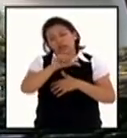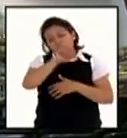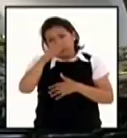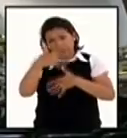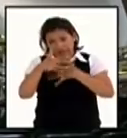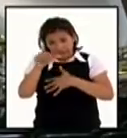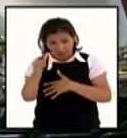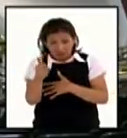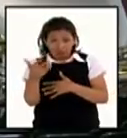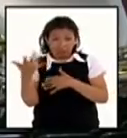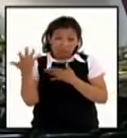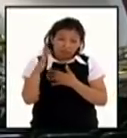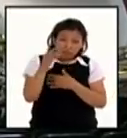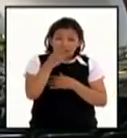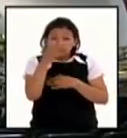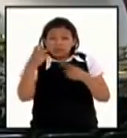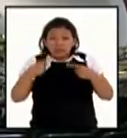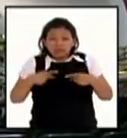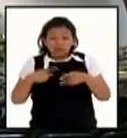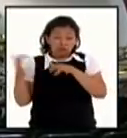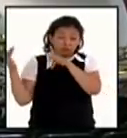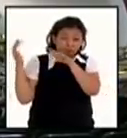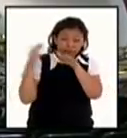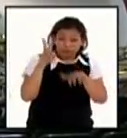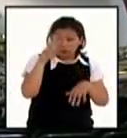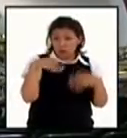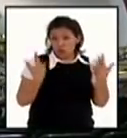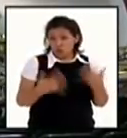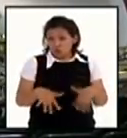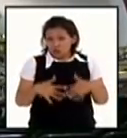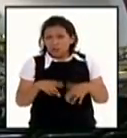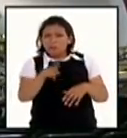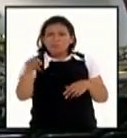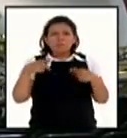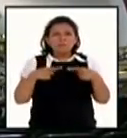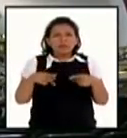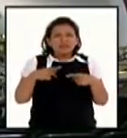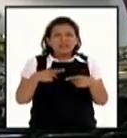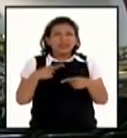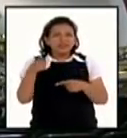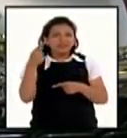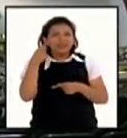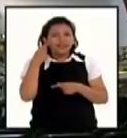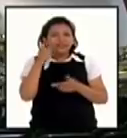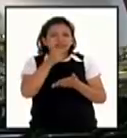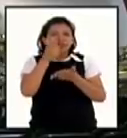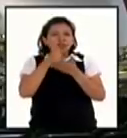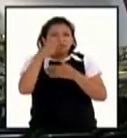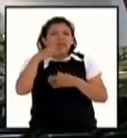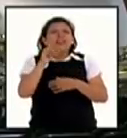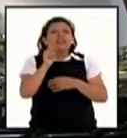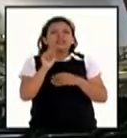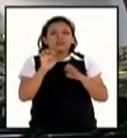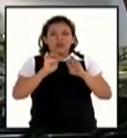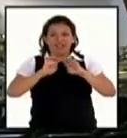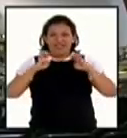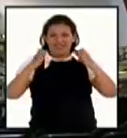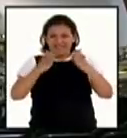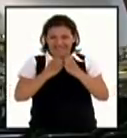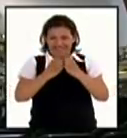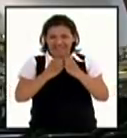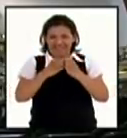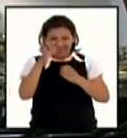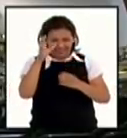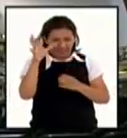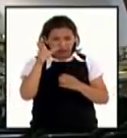algo verdaderamente extraordinario. Las personas que nos escuchan en Ciudad de México es el equivalente a 3 estadios aztecas y un